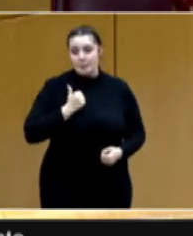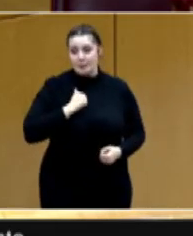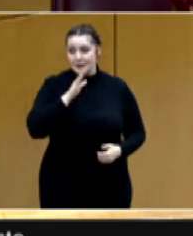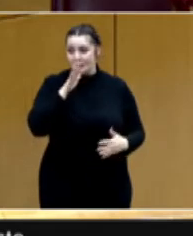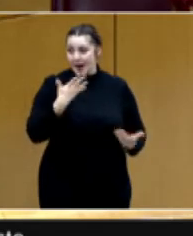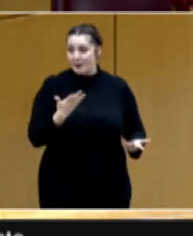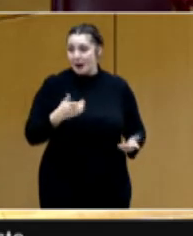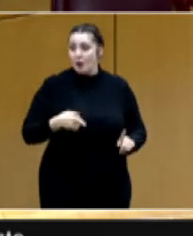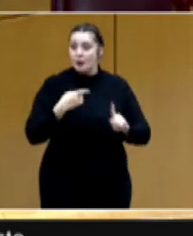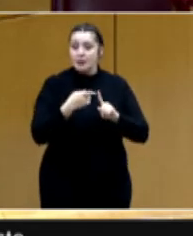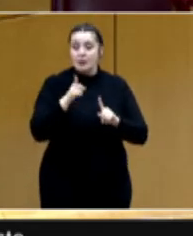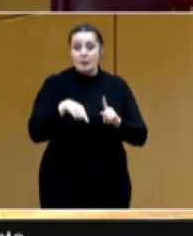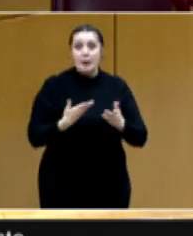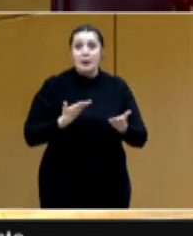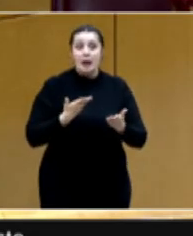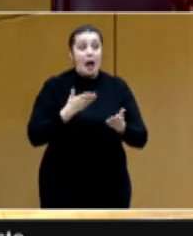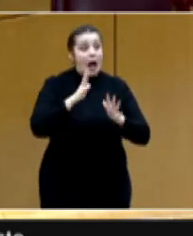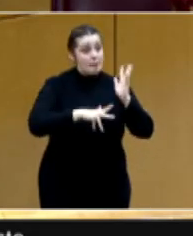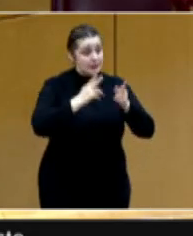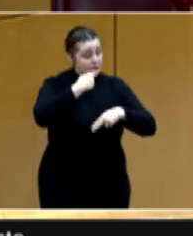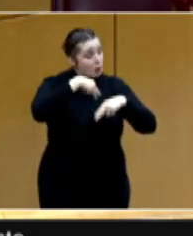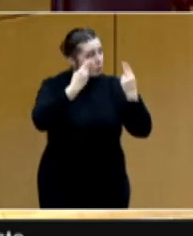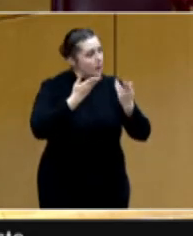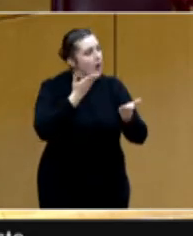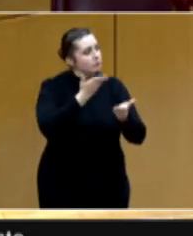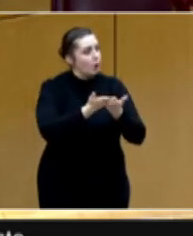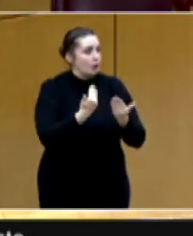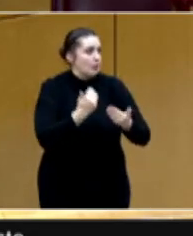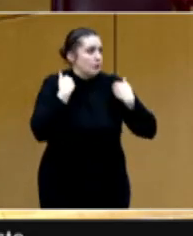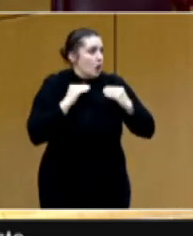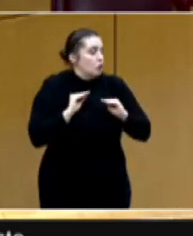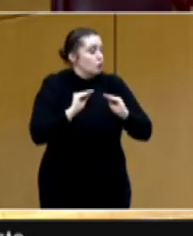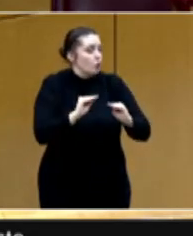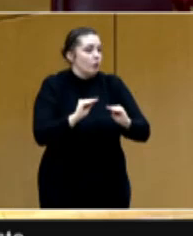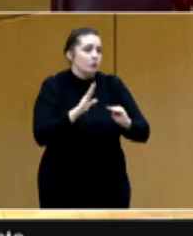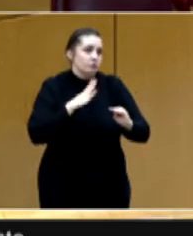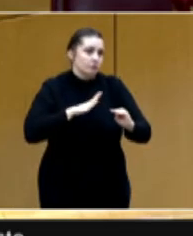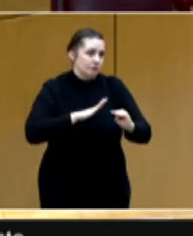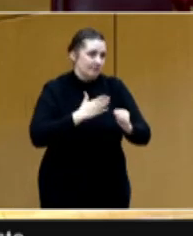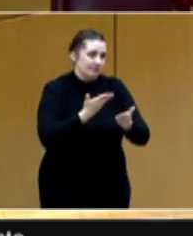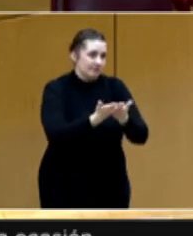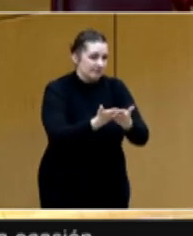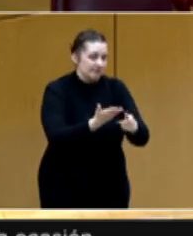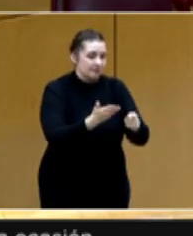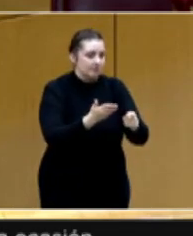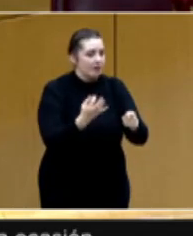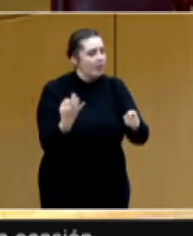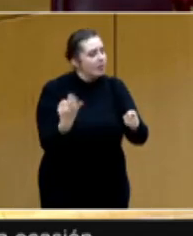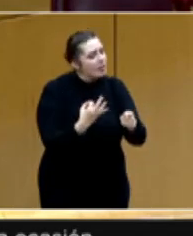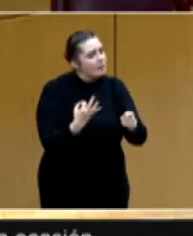para pedir a las administraciones competentes que que hagan este